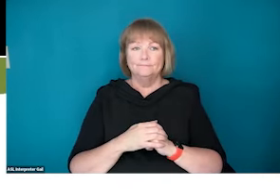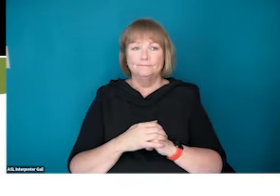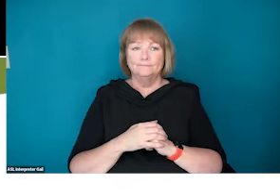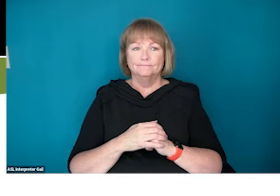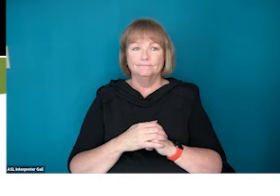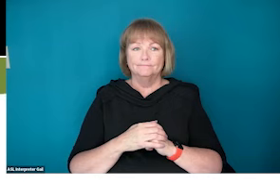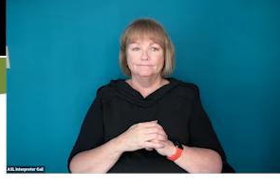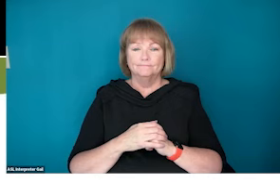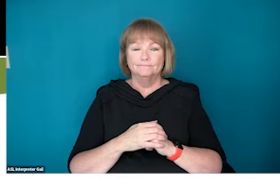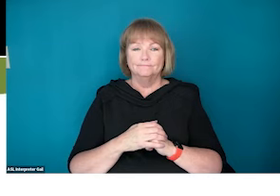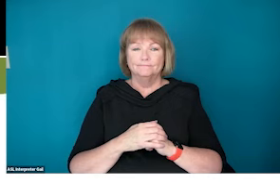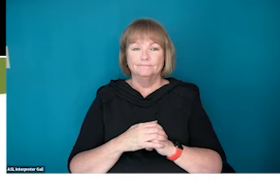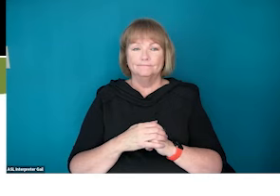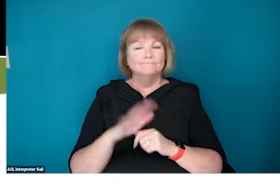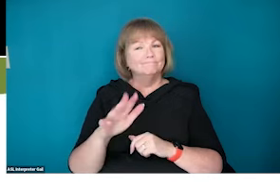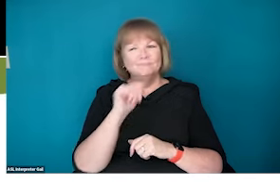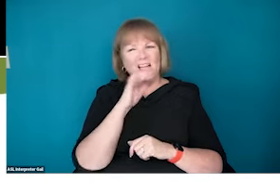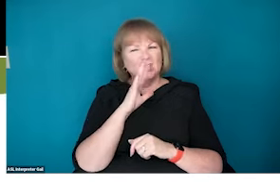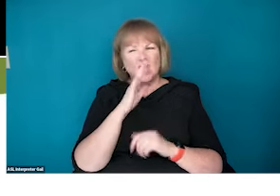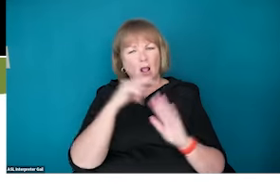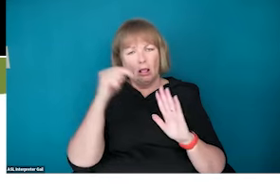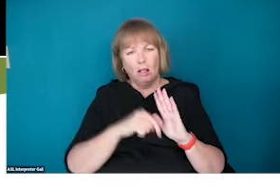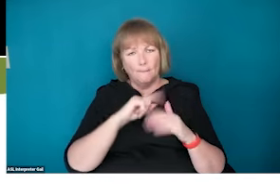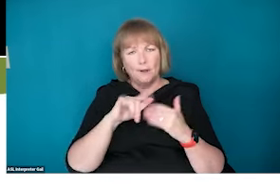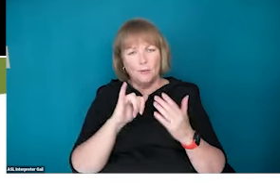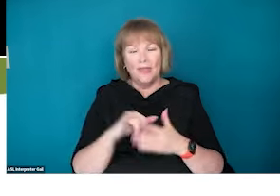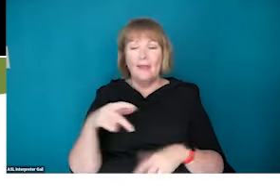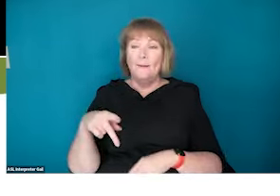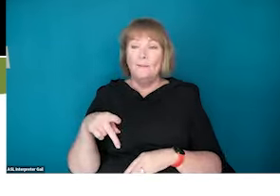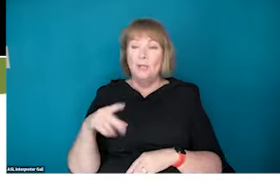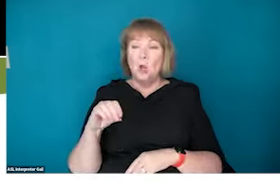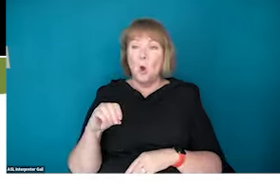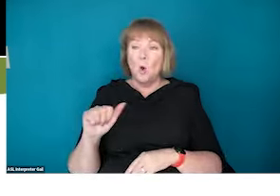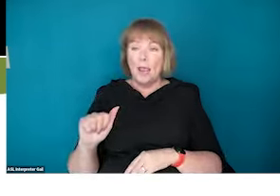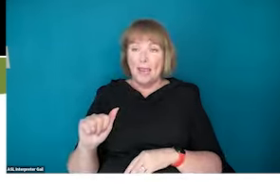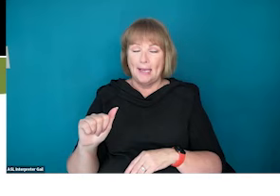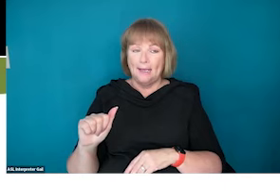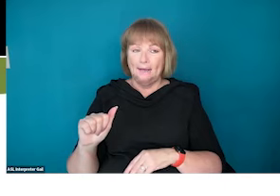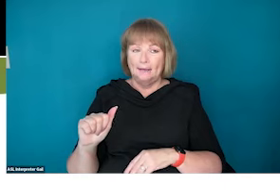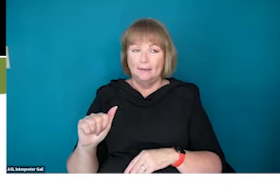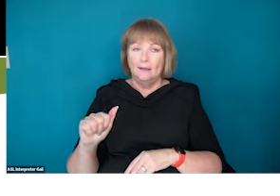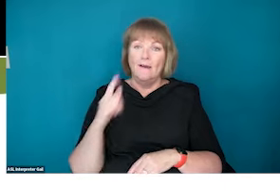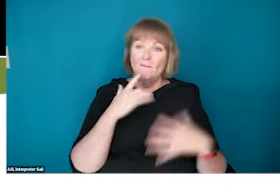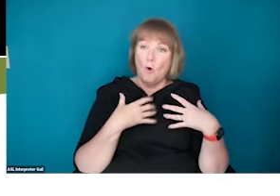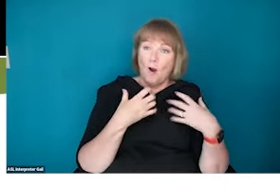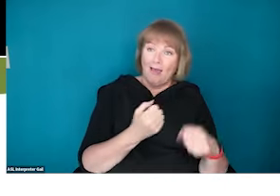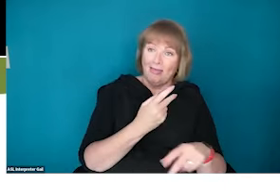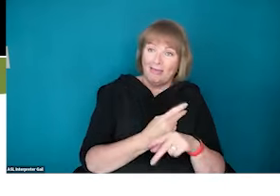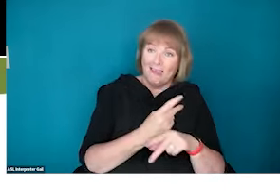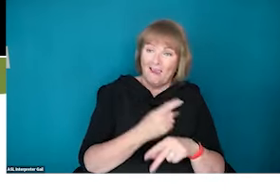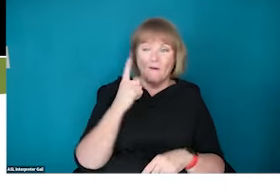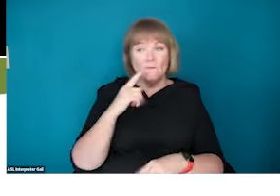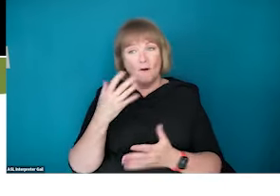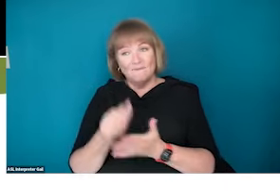cuidado de salud combinado. Usted puede usar esto como apoyo de un acuerdo de toma de decisiones